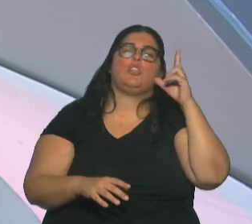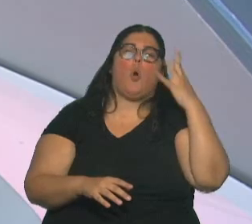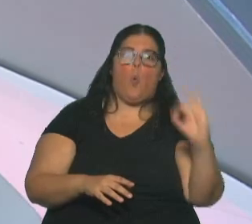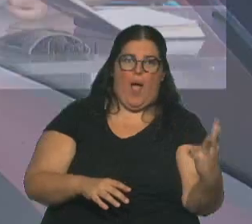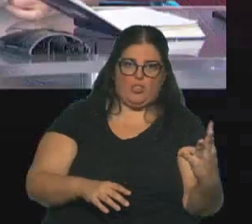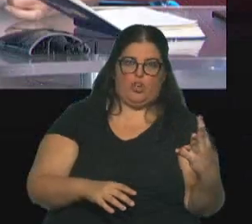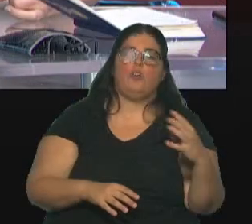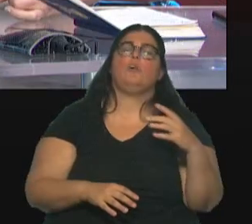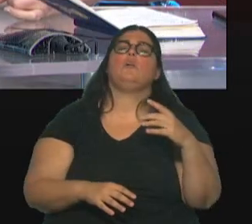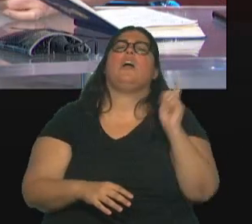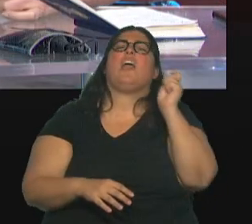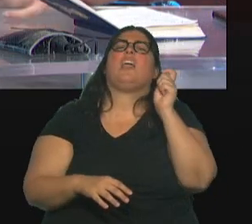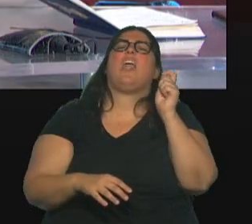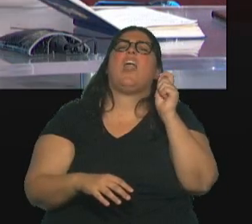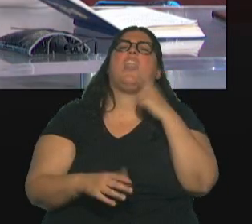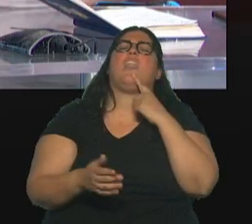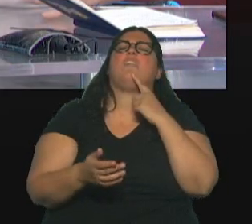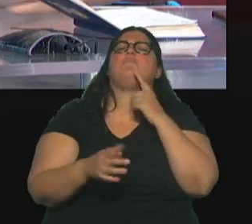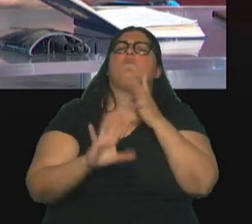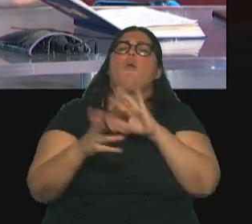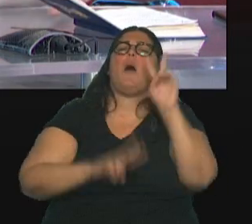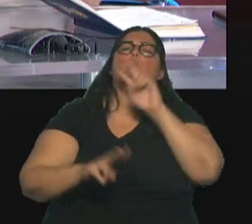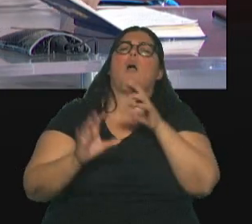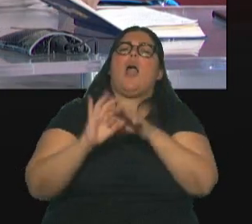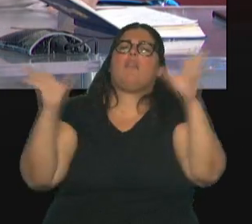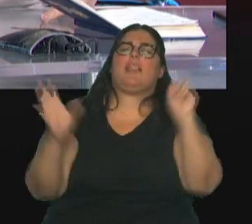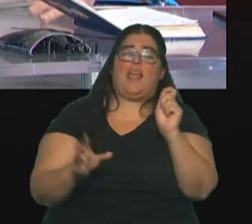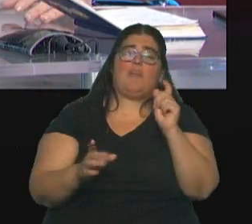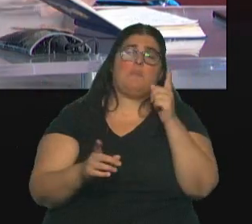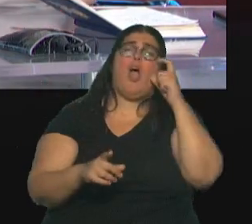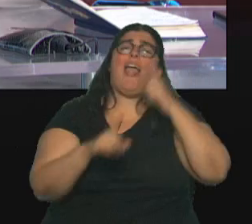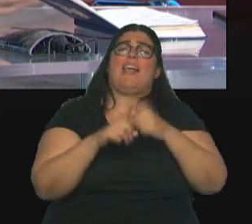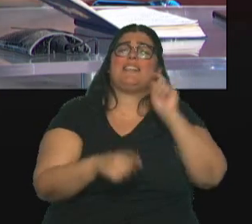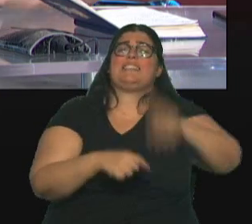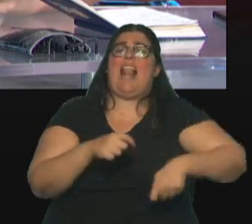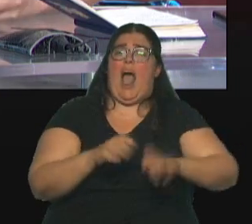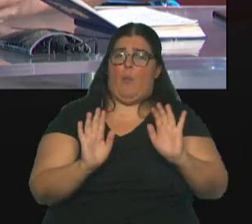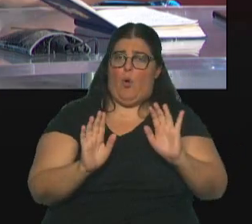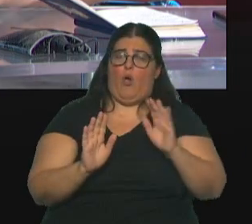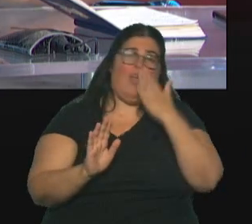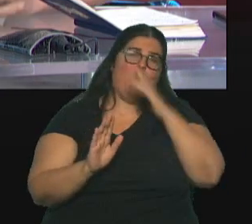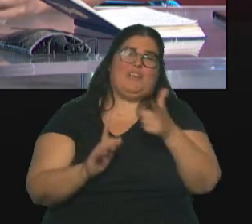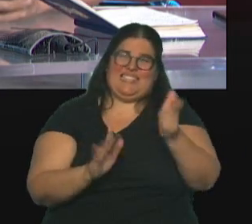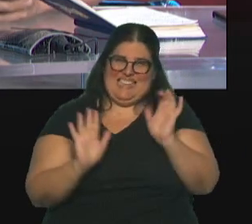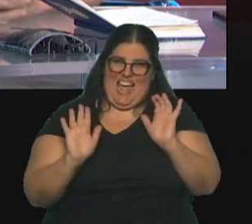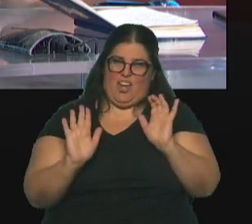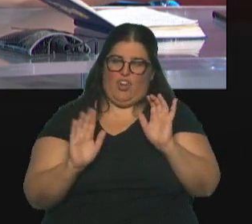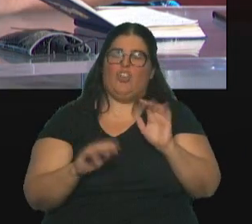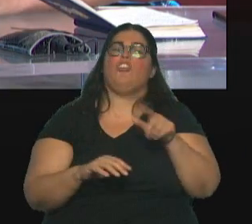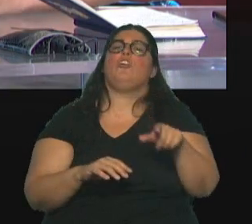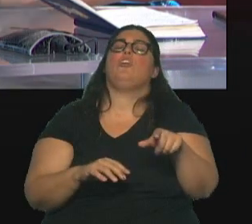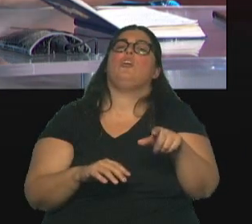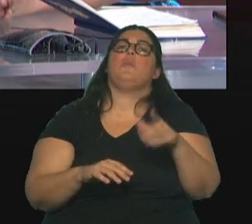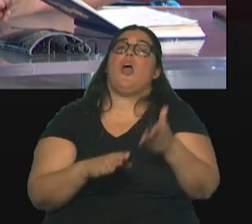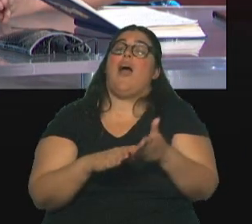un ex esclavo de Silén, que después incluso lo van a asesinar 2 años. Pero la particularidad de esta independencia, había